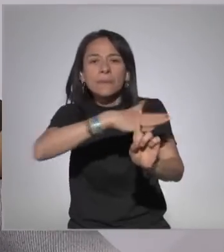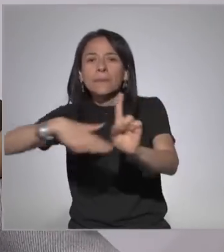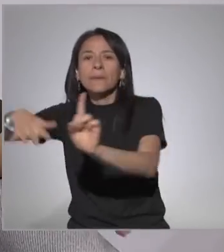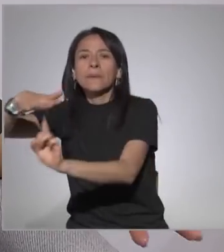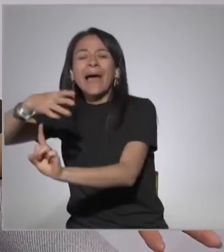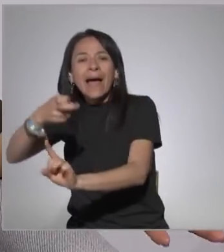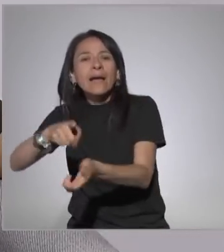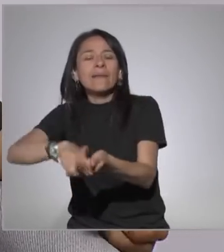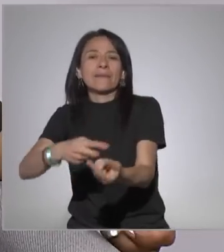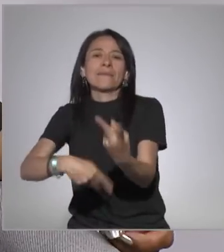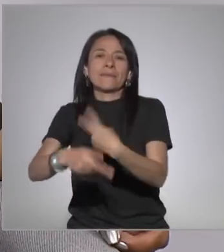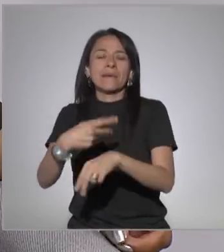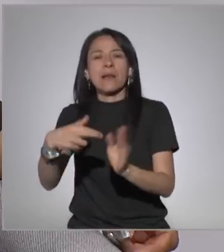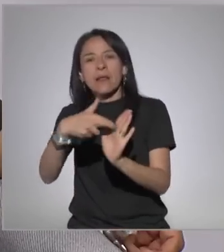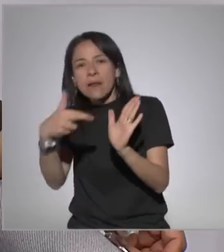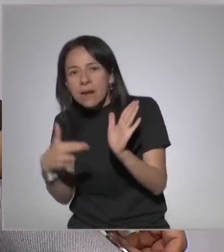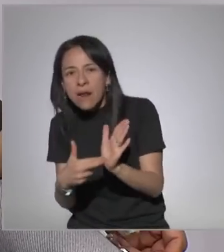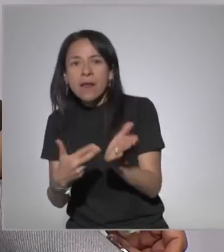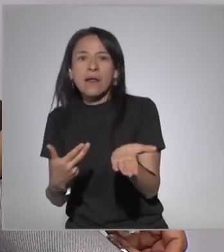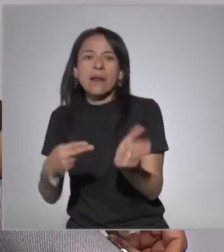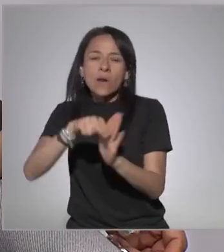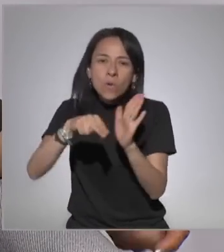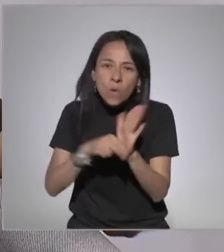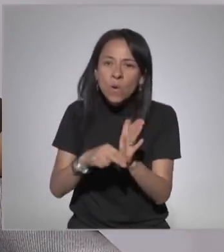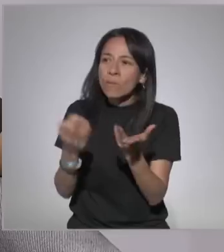normas, imperativos sociales,